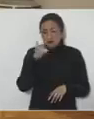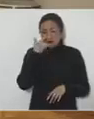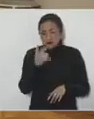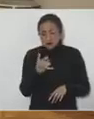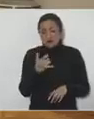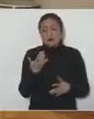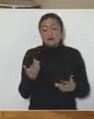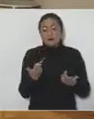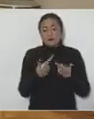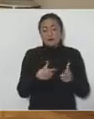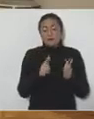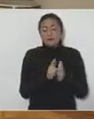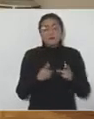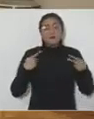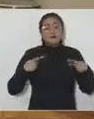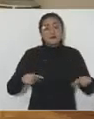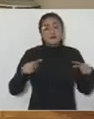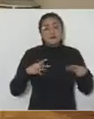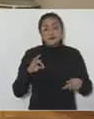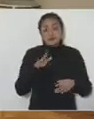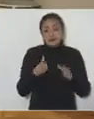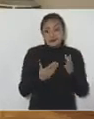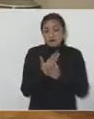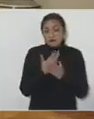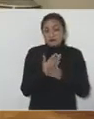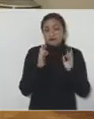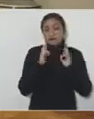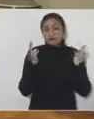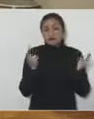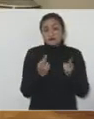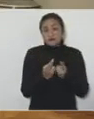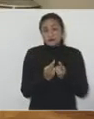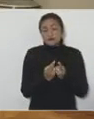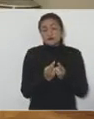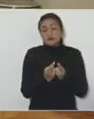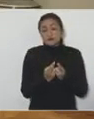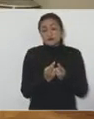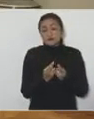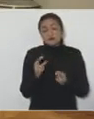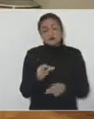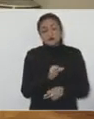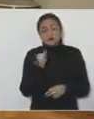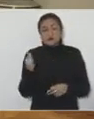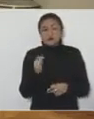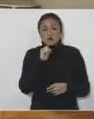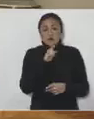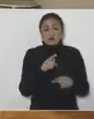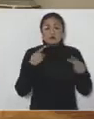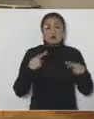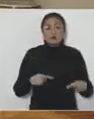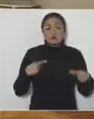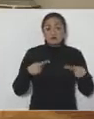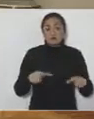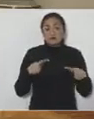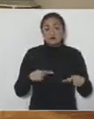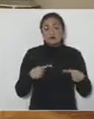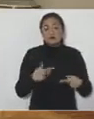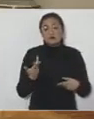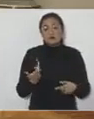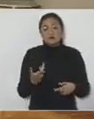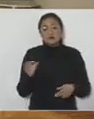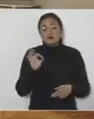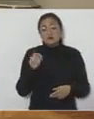grupos de personas en las madrugadas estén reunidos y otros grupos de personas armadas